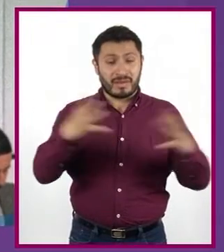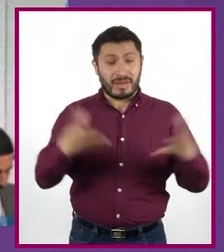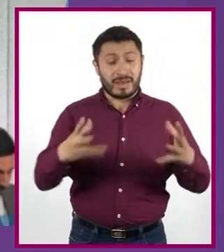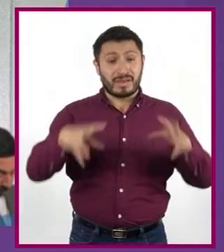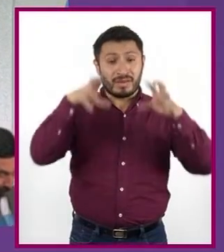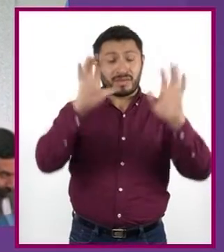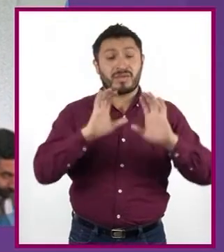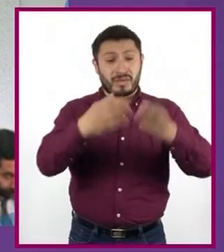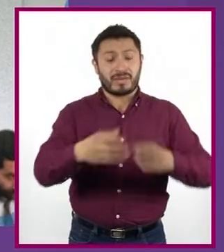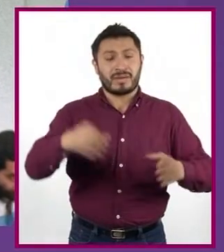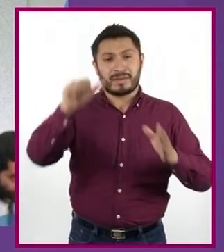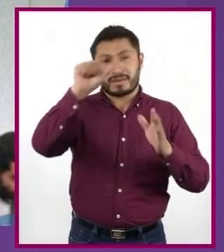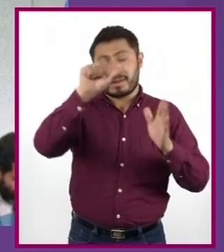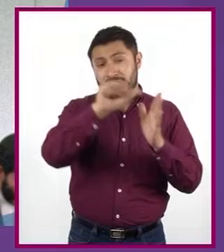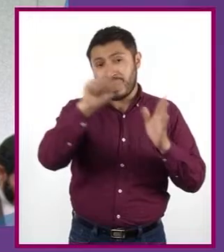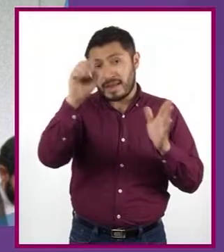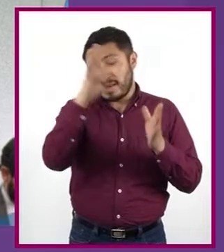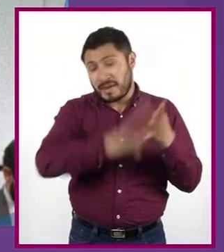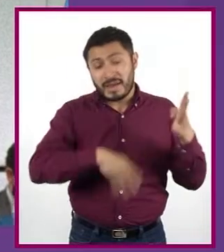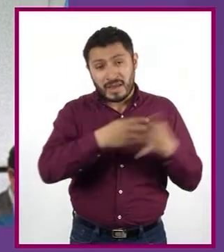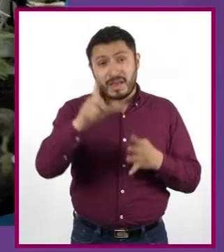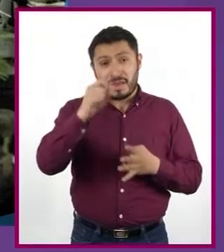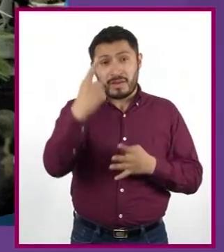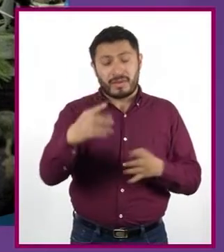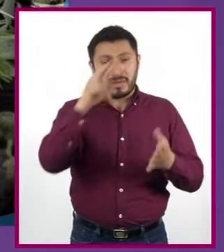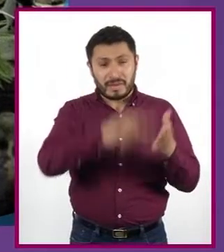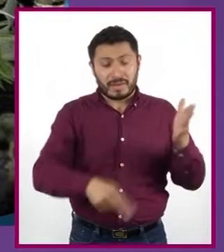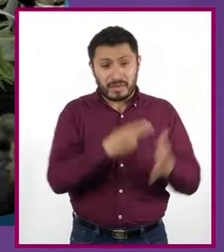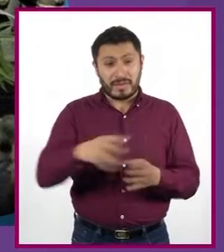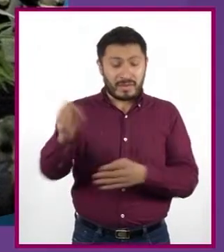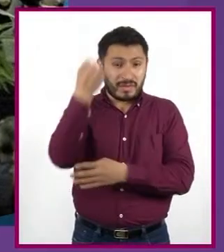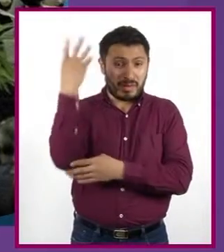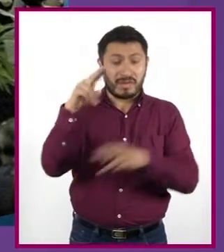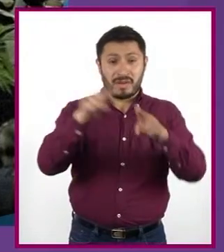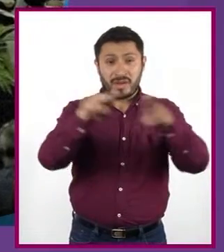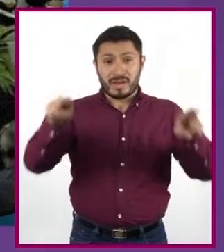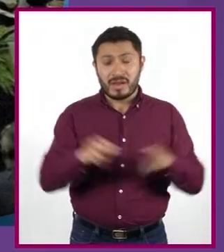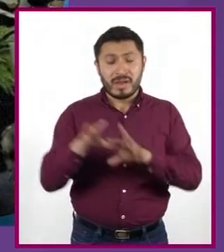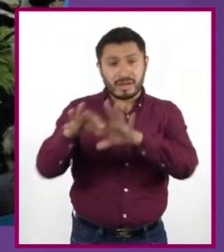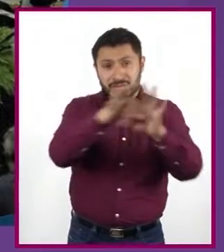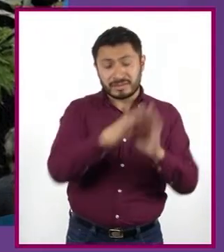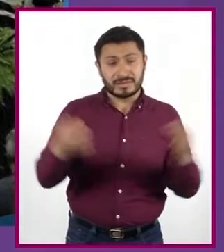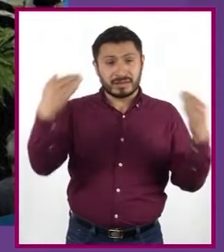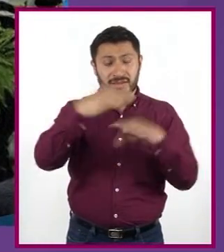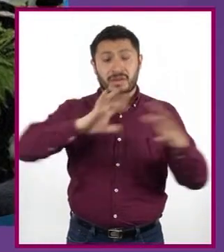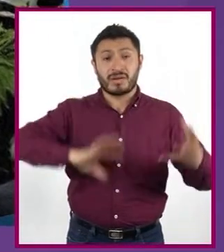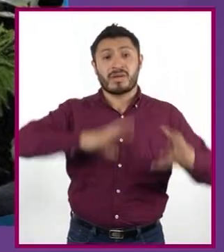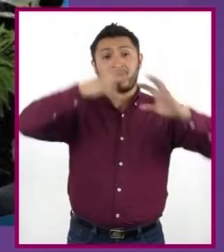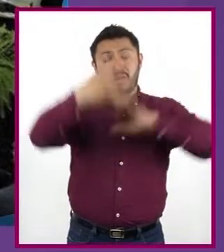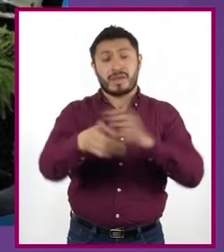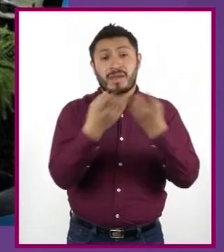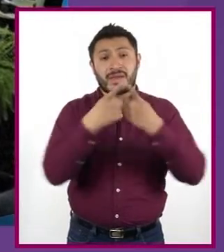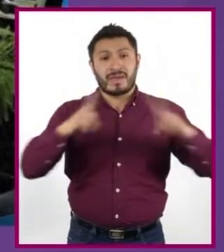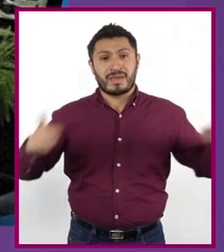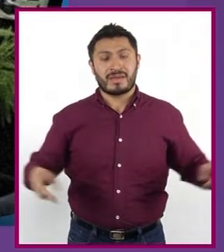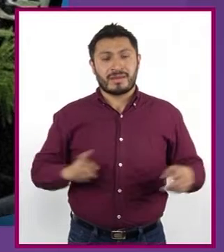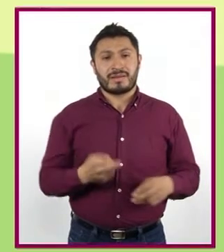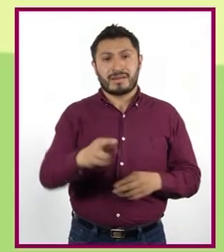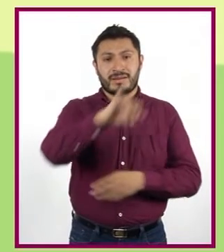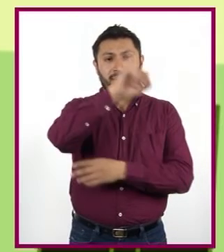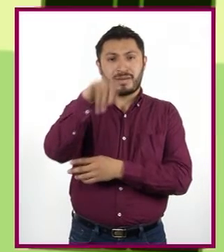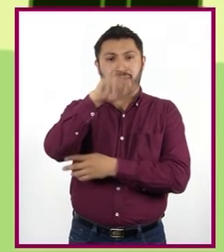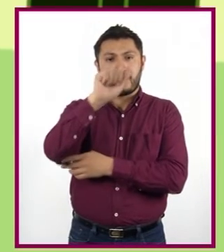en la Agenda 21, la cual fue aprobada en el marco de la Conferencia de las Naciones Unidas sobre el Medio Ambiente y el Desarrollo de Río de